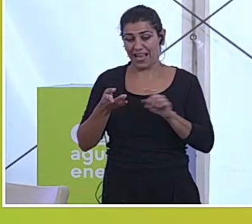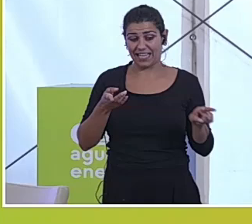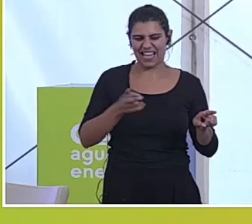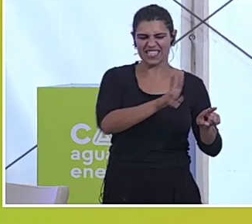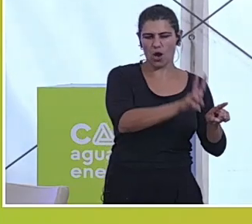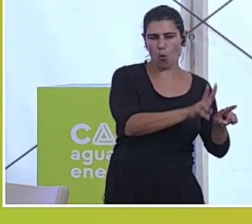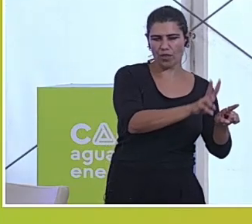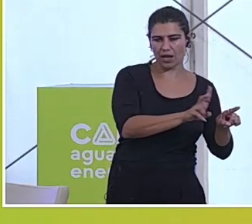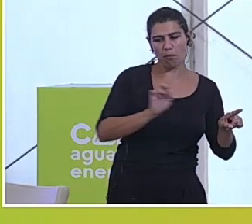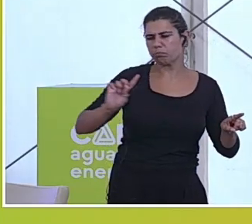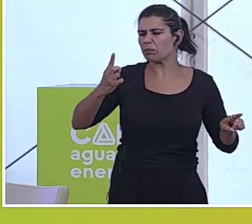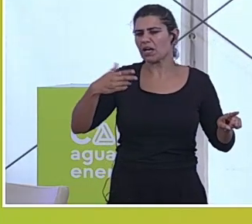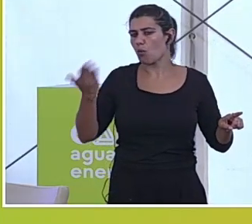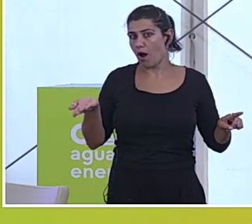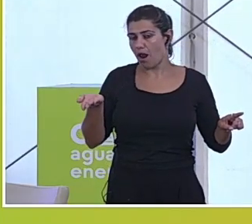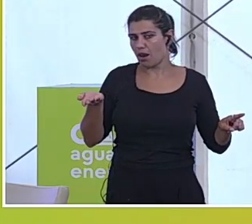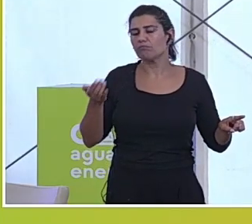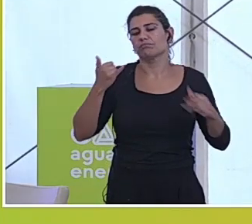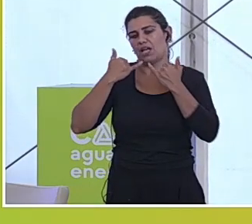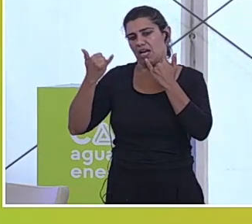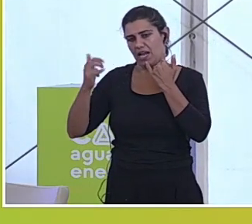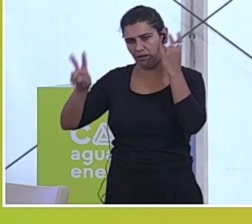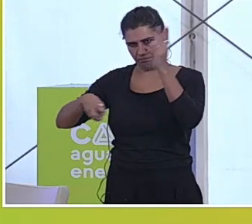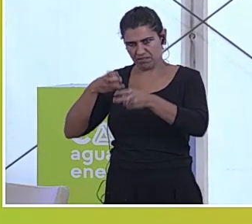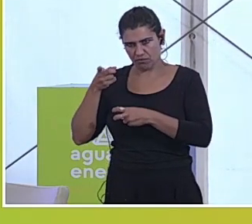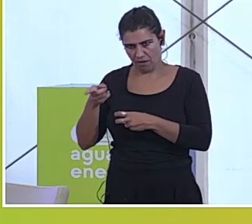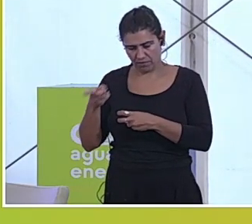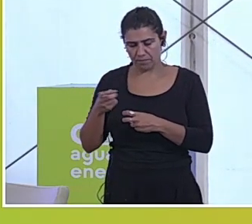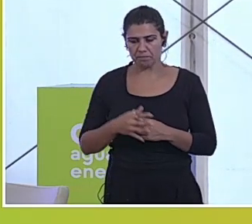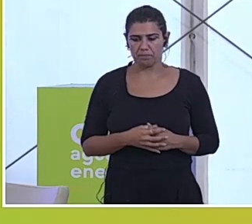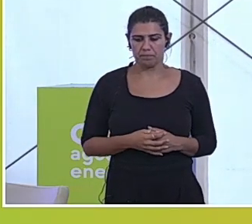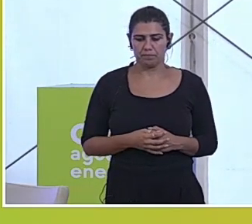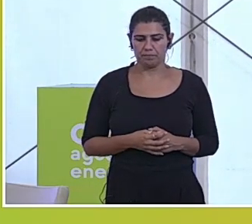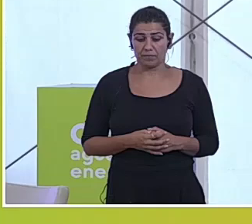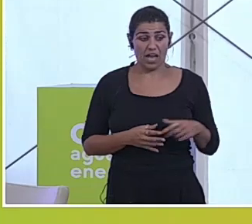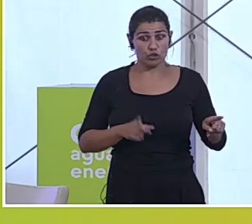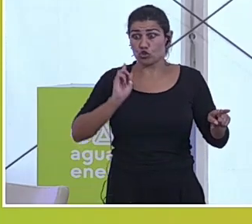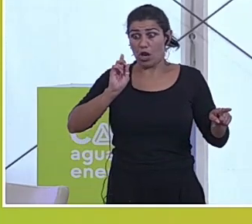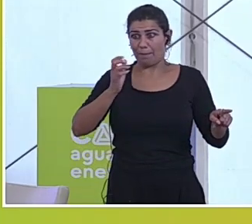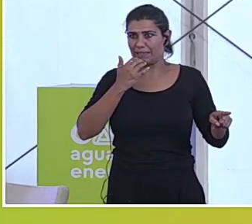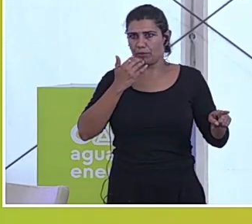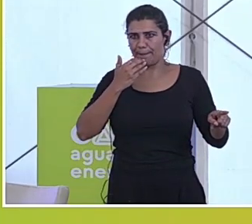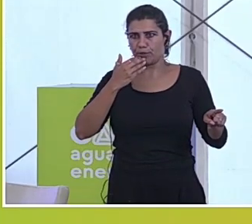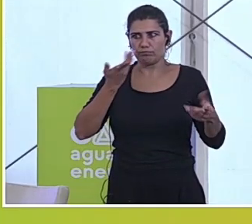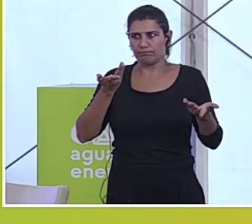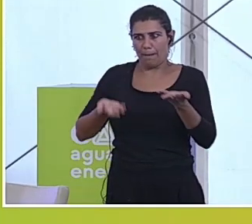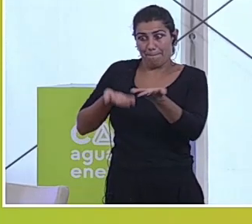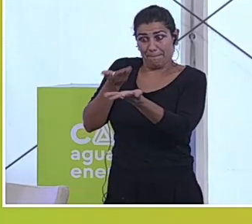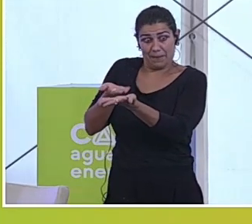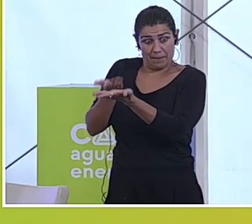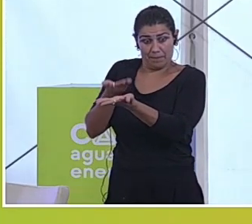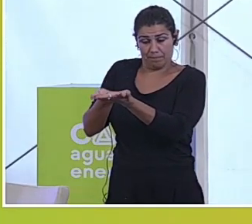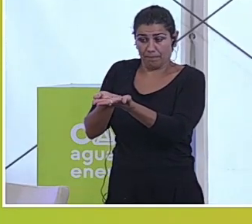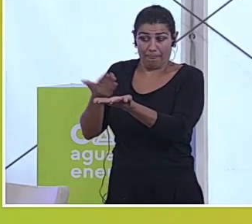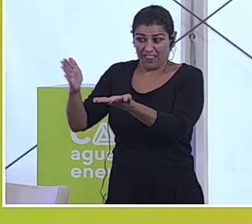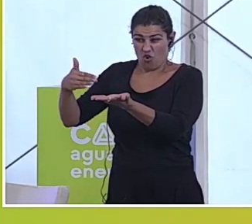cual solamente se utilizaría pues, para dar cobertura al sistema cuando, sobre todo, los servicios complementarios, o sea, servicios que no